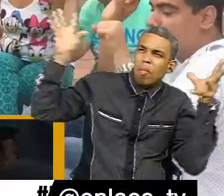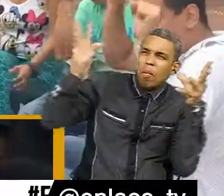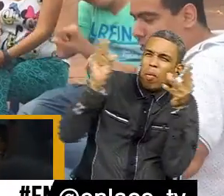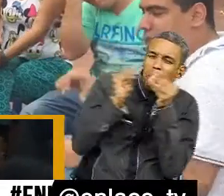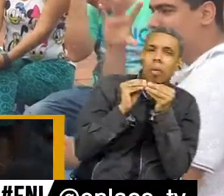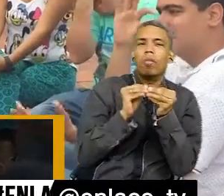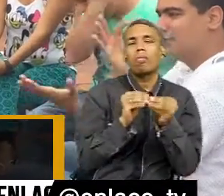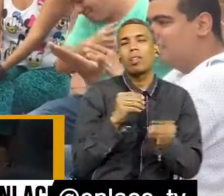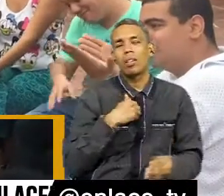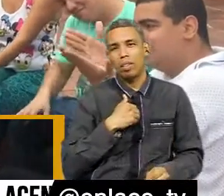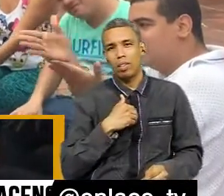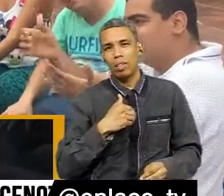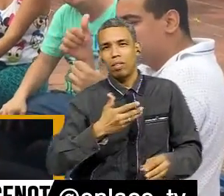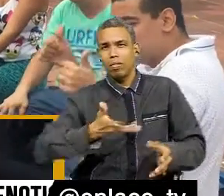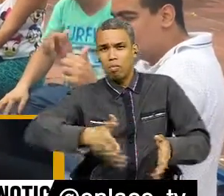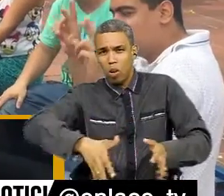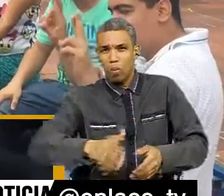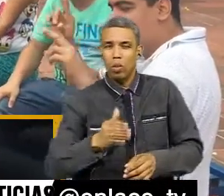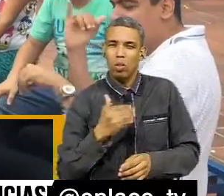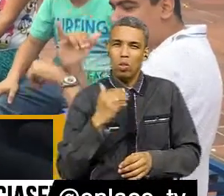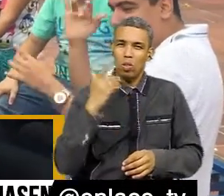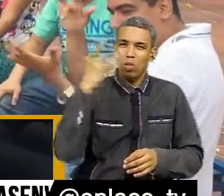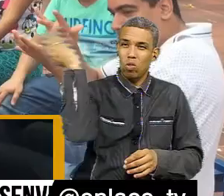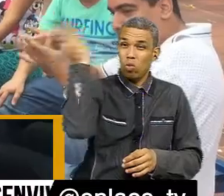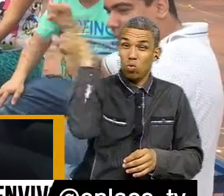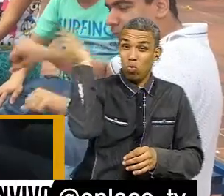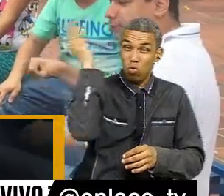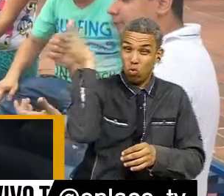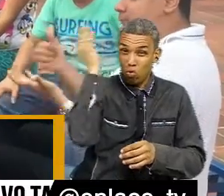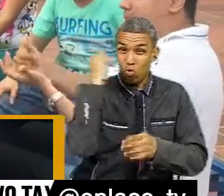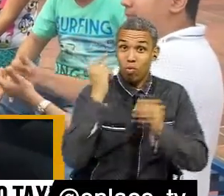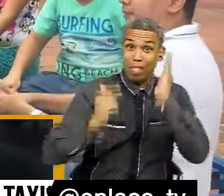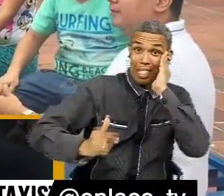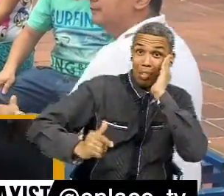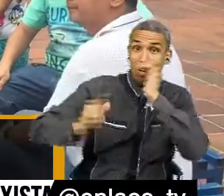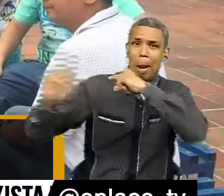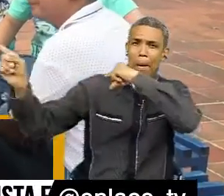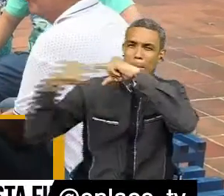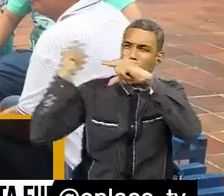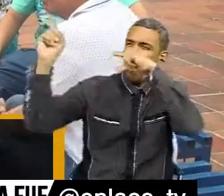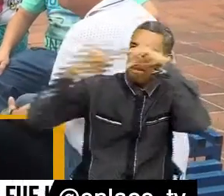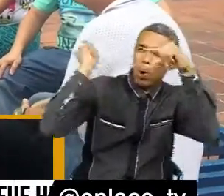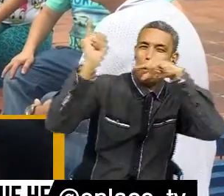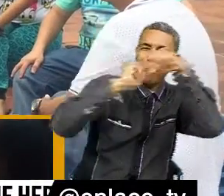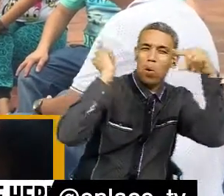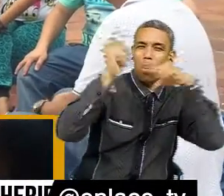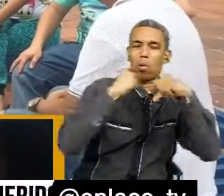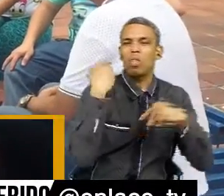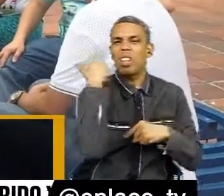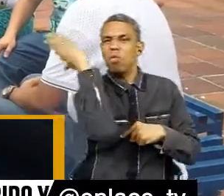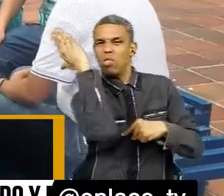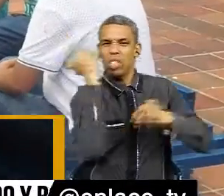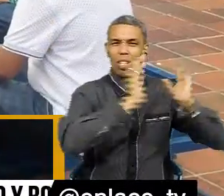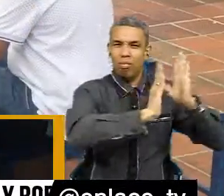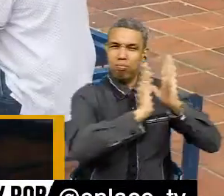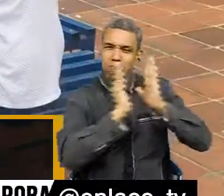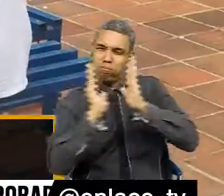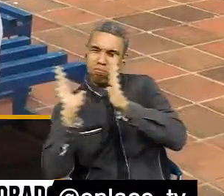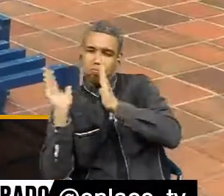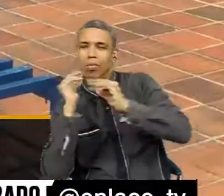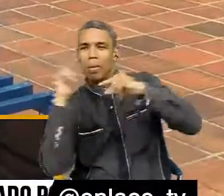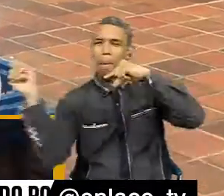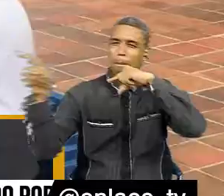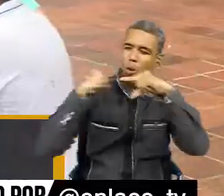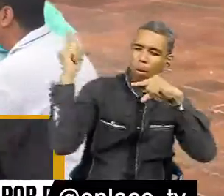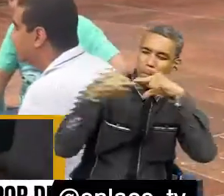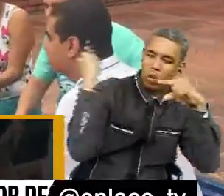6.006 cortometrajes que se recibieron. Nosotros logramos entrar dentro de esto, de esta categoría aficionado, dando codo,